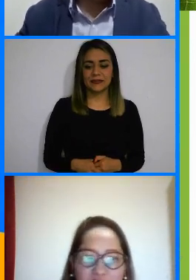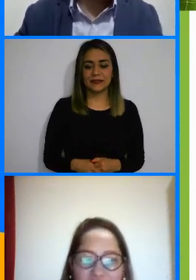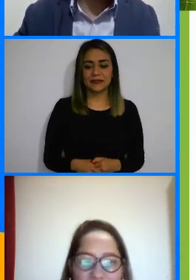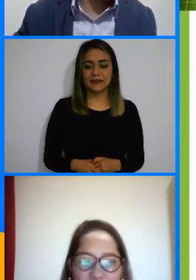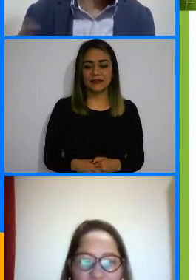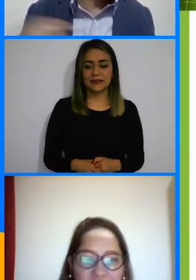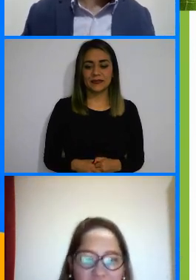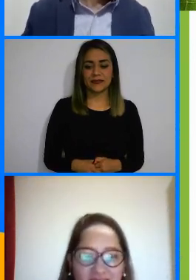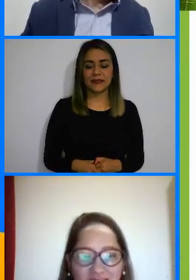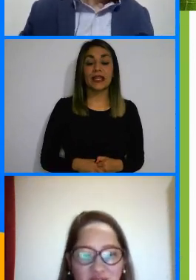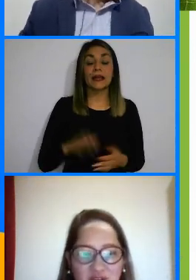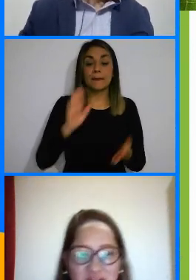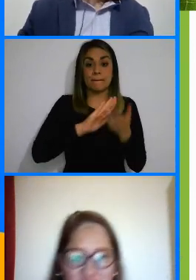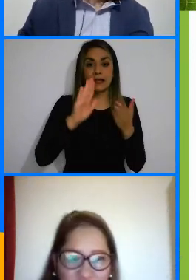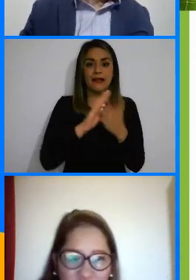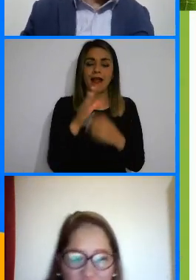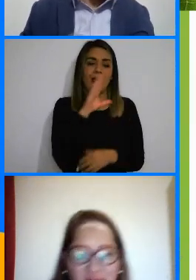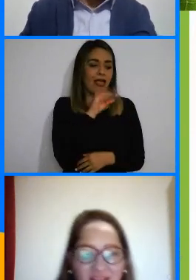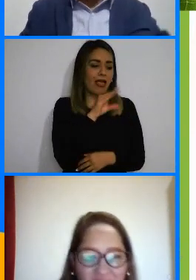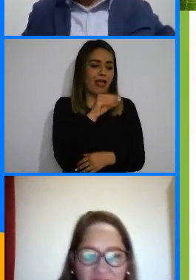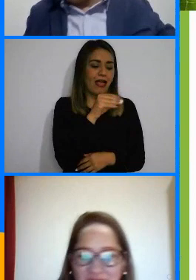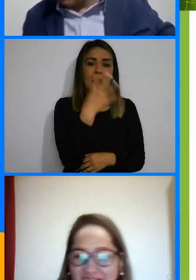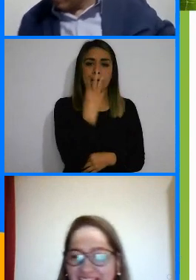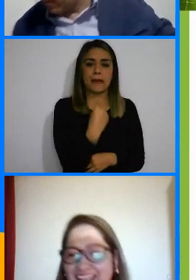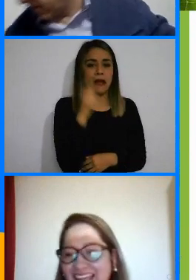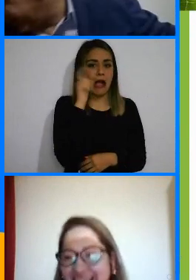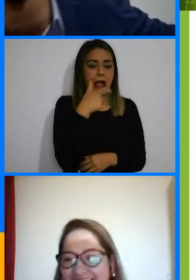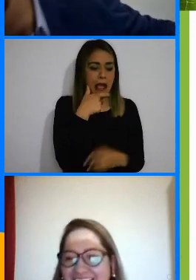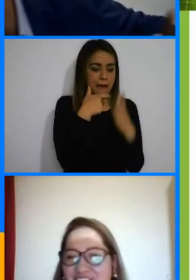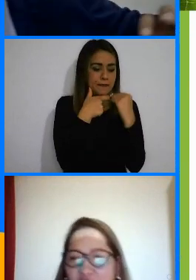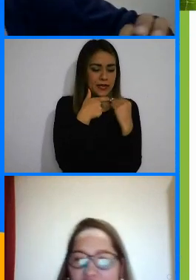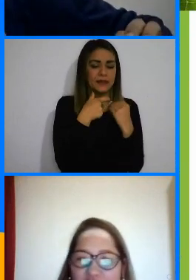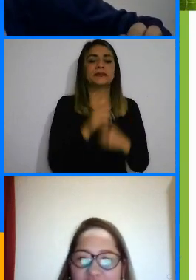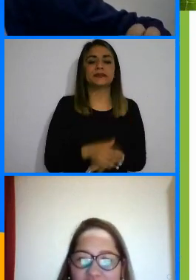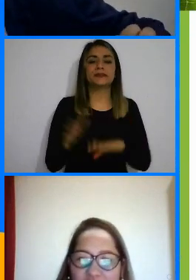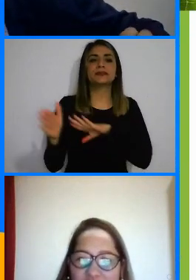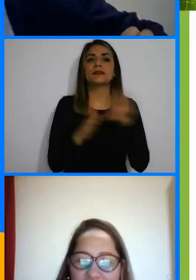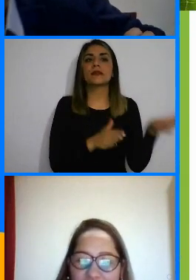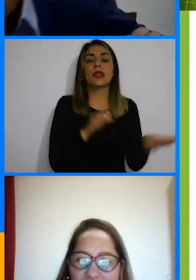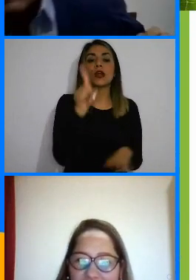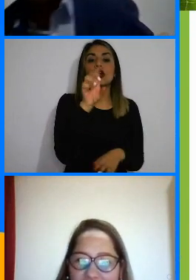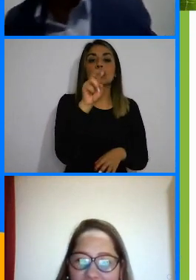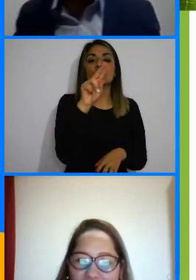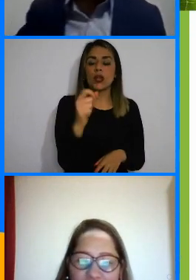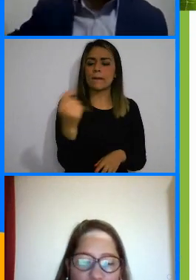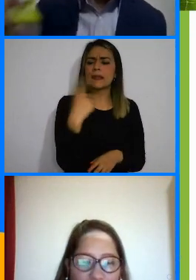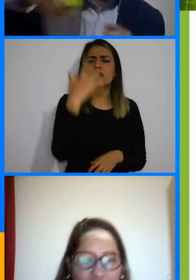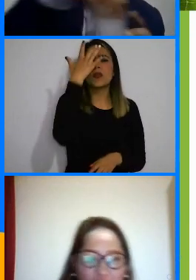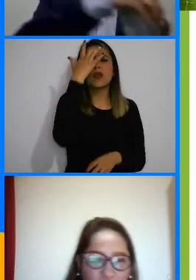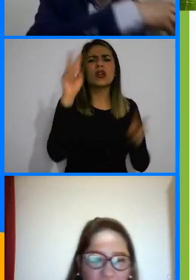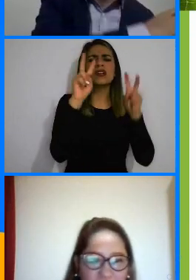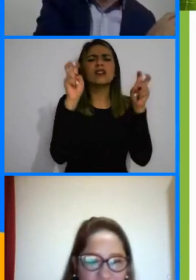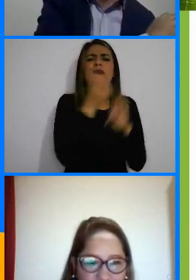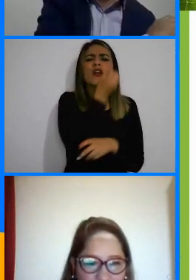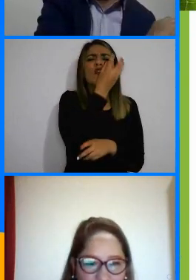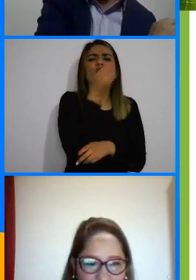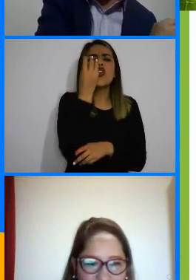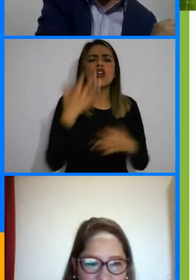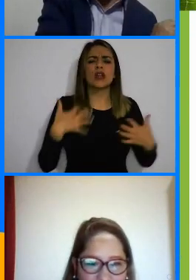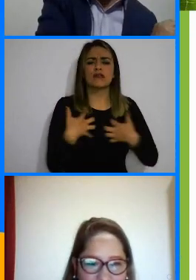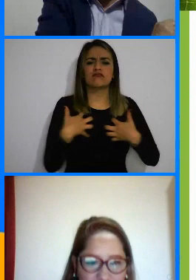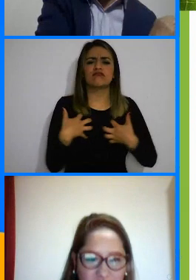Hola, profe. Ay, discúlpame, estaba hablando con el micrófono apagado. Sonia nos pregunta por qué se habla de flora y fauna.